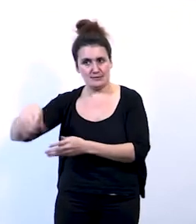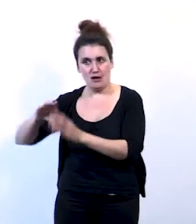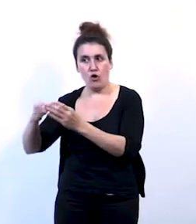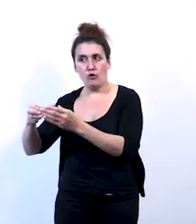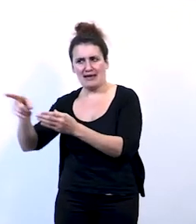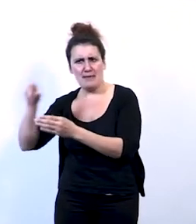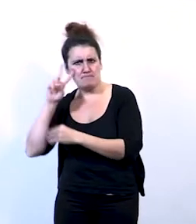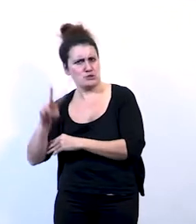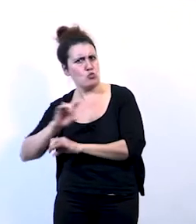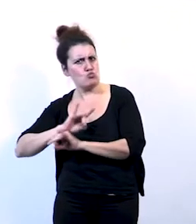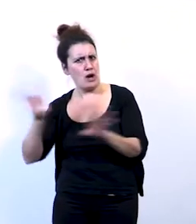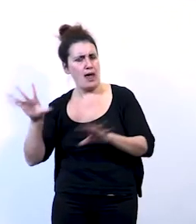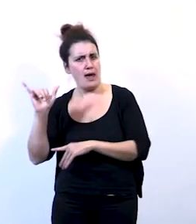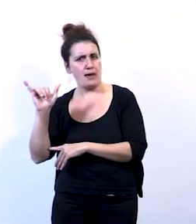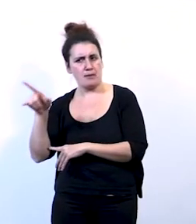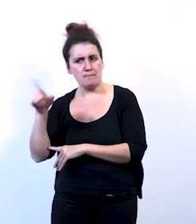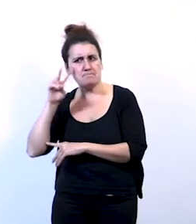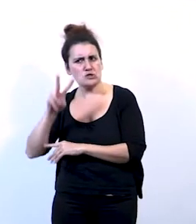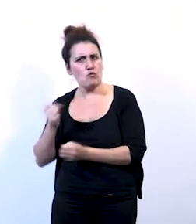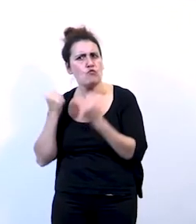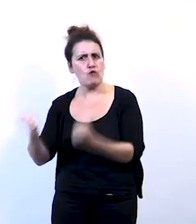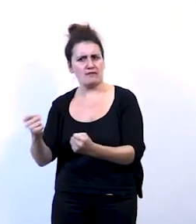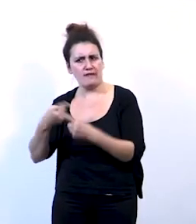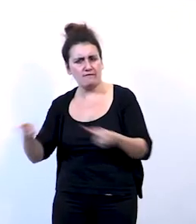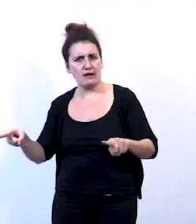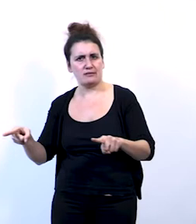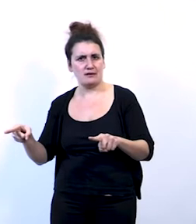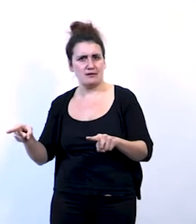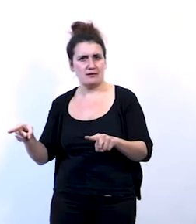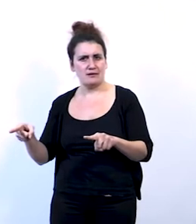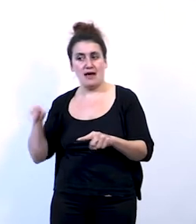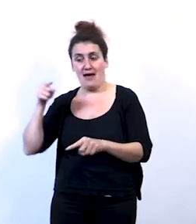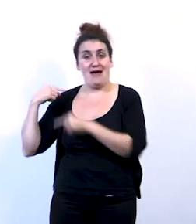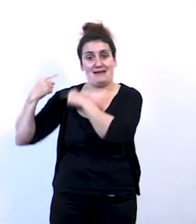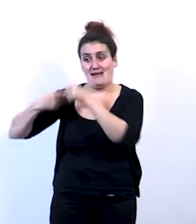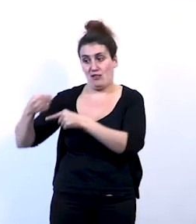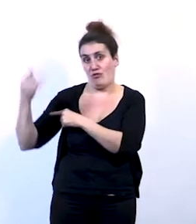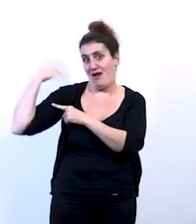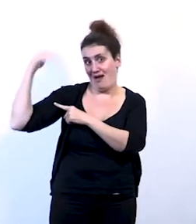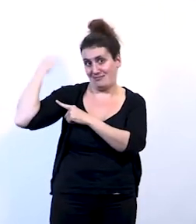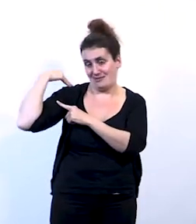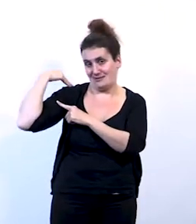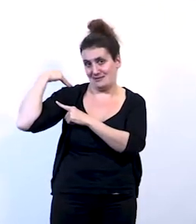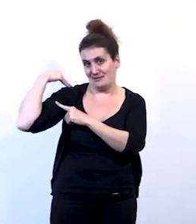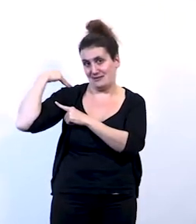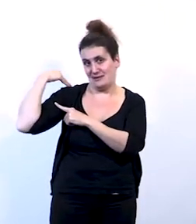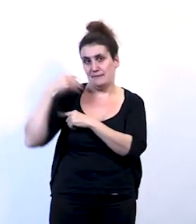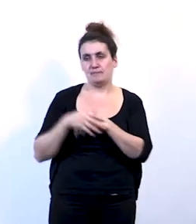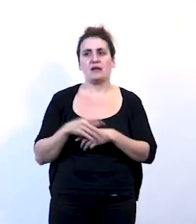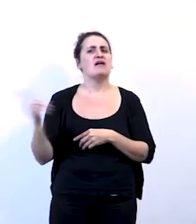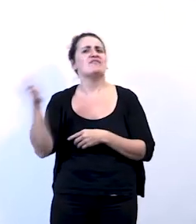visión clara, que tienen una visión más fuerte y diferente a esa generación de antes. No lo tienen